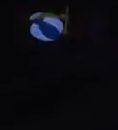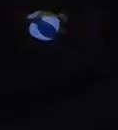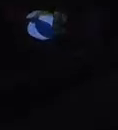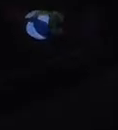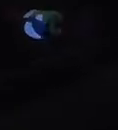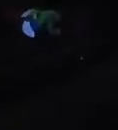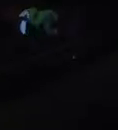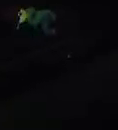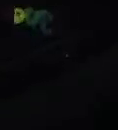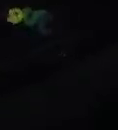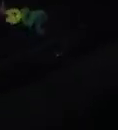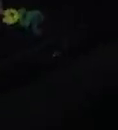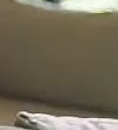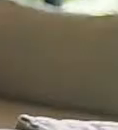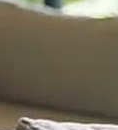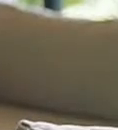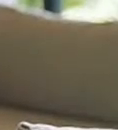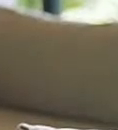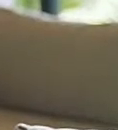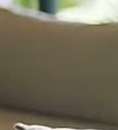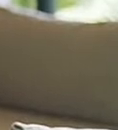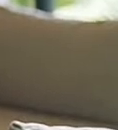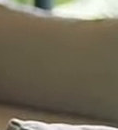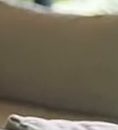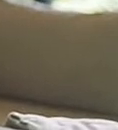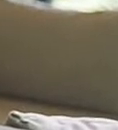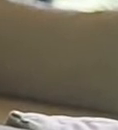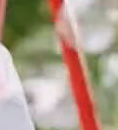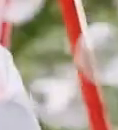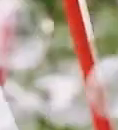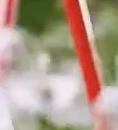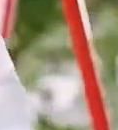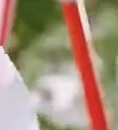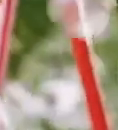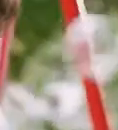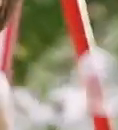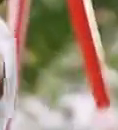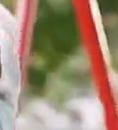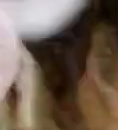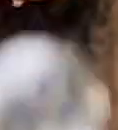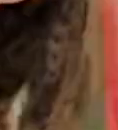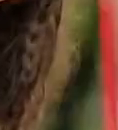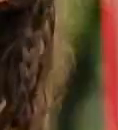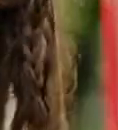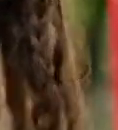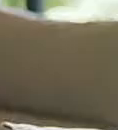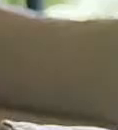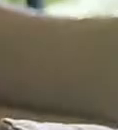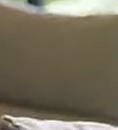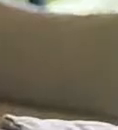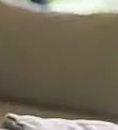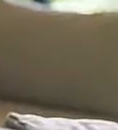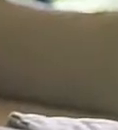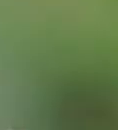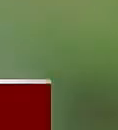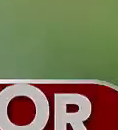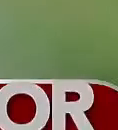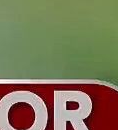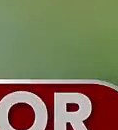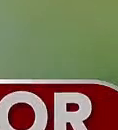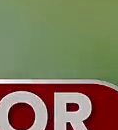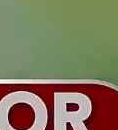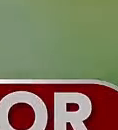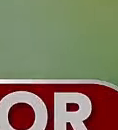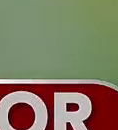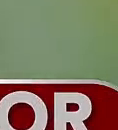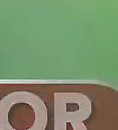B, sexto piso. El momento más lindo de la semana es cuando me toca cuidar a mis nietos. Pero la última vez me